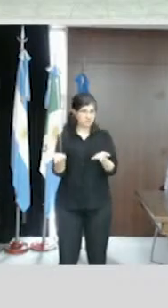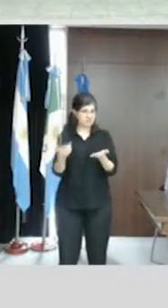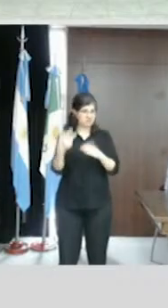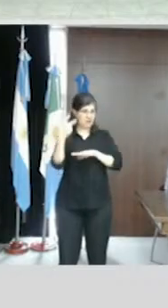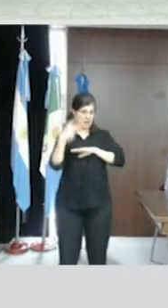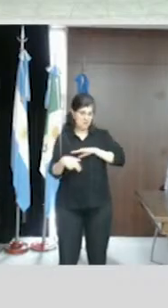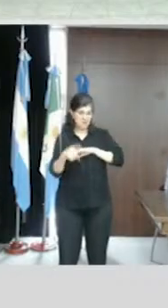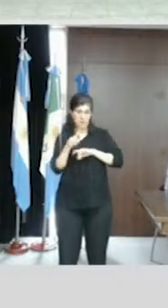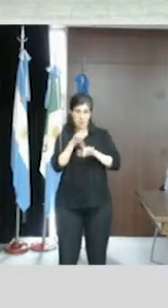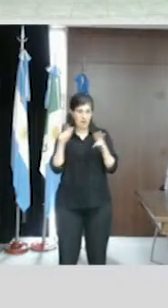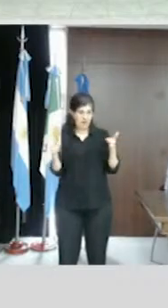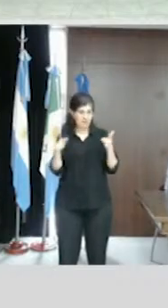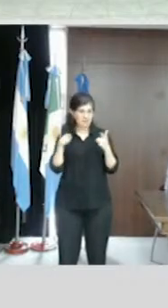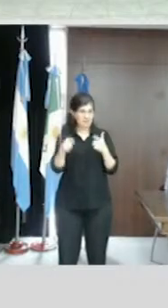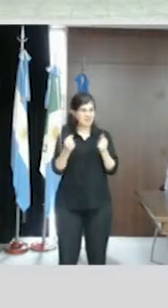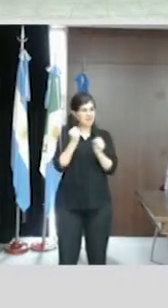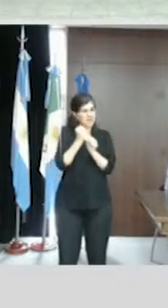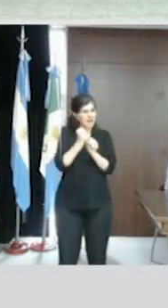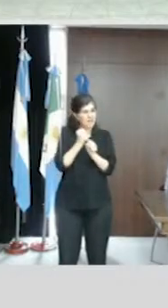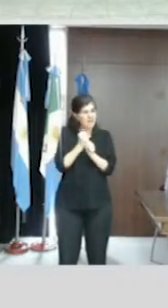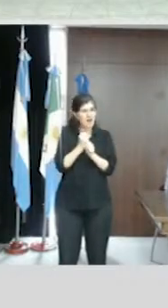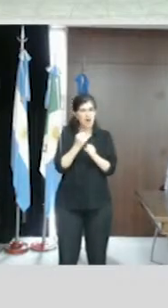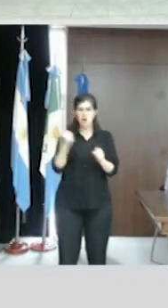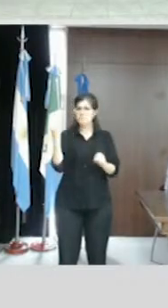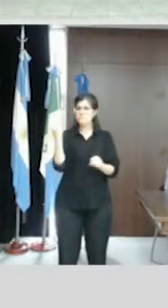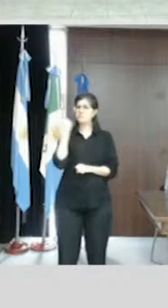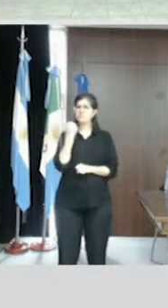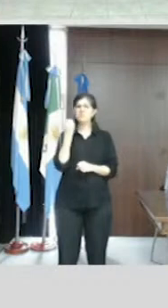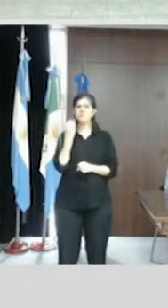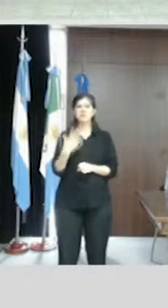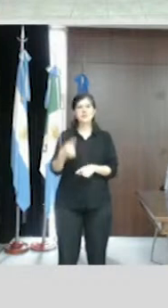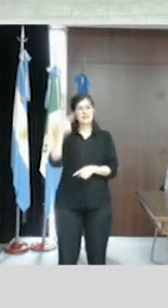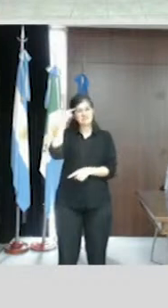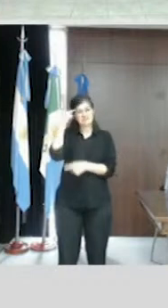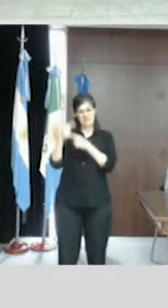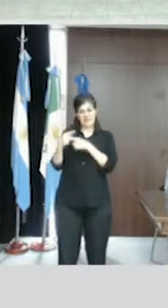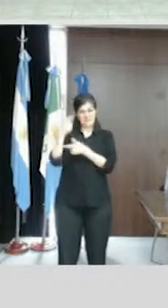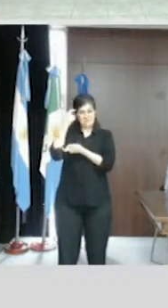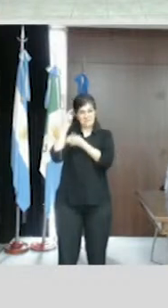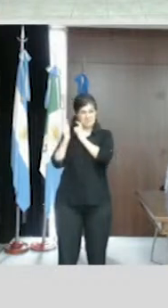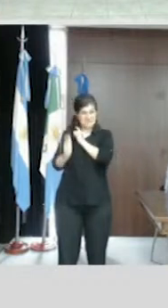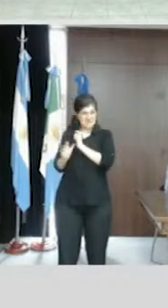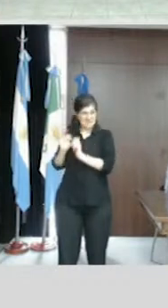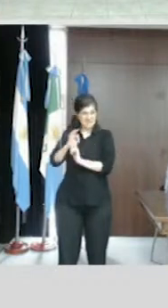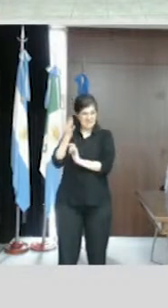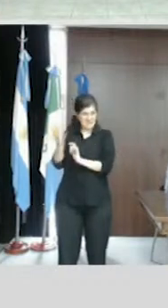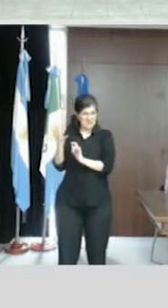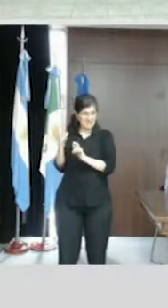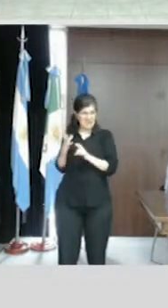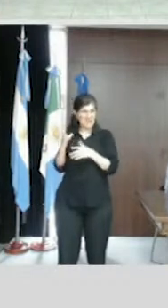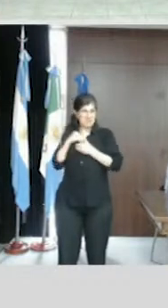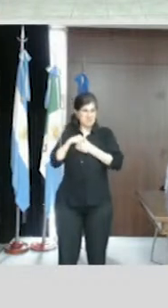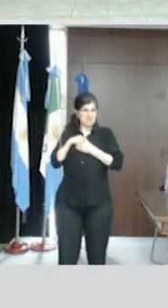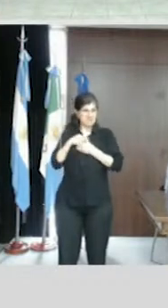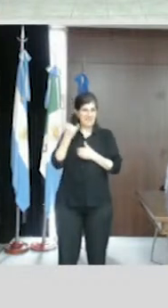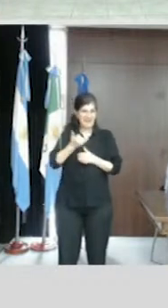más, ese trabajo va a ser muy valioso porque hay una experiencia de vida que traen. Entonces, aprovechen esa experiencia